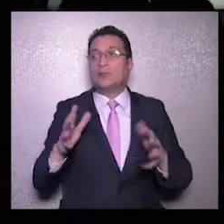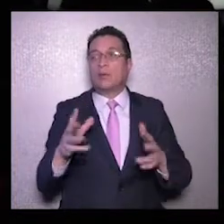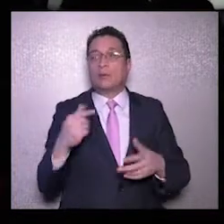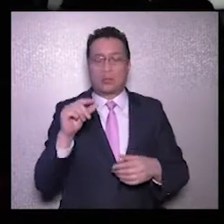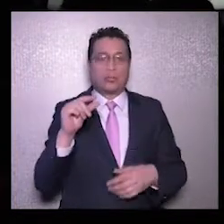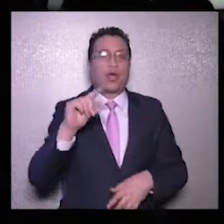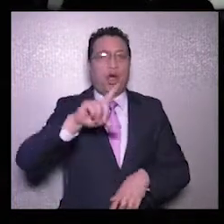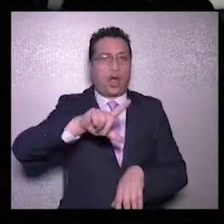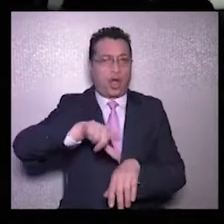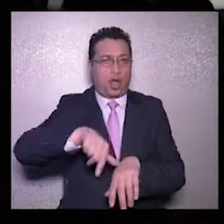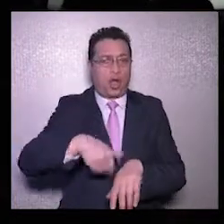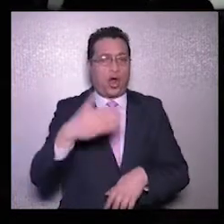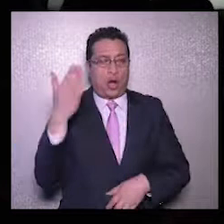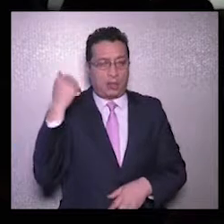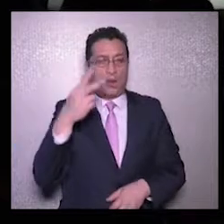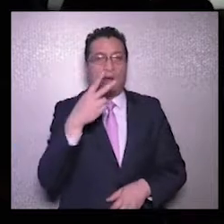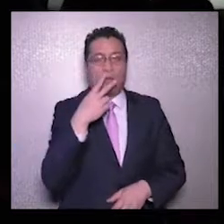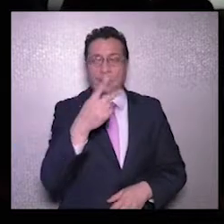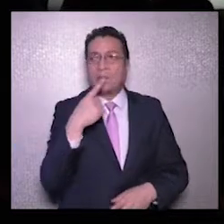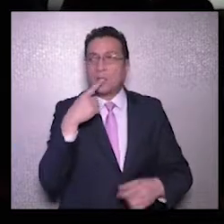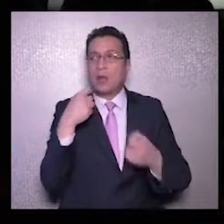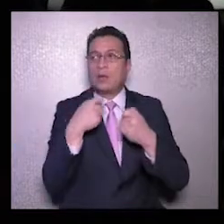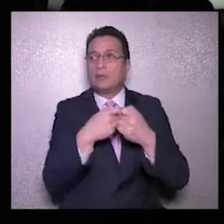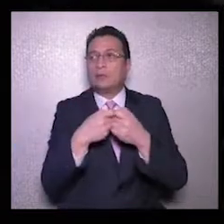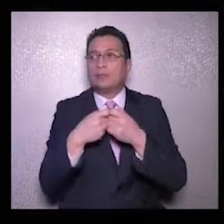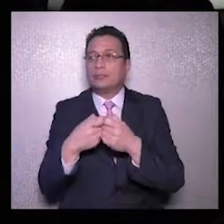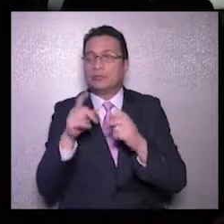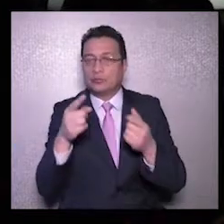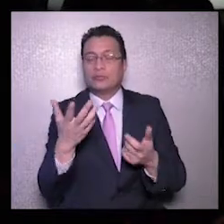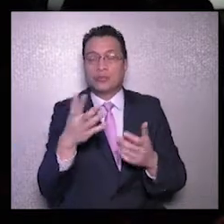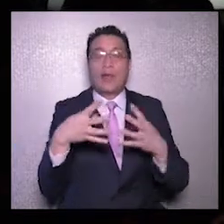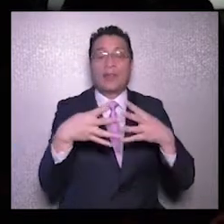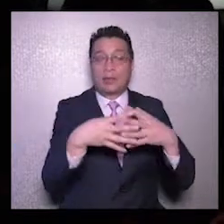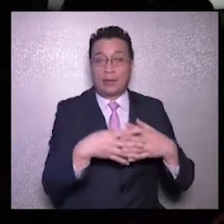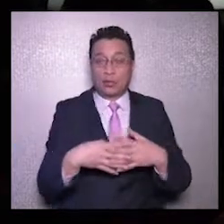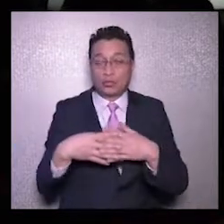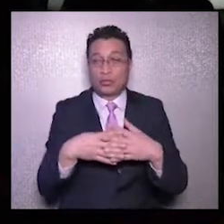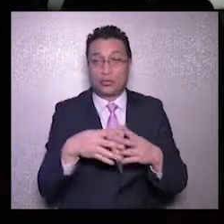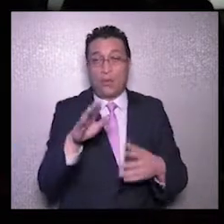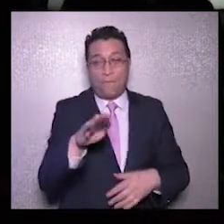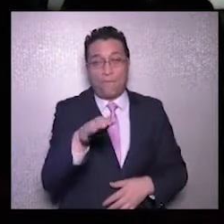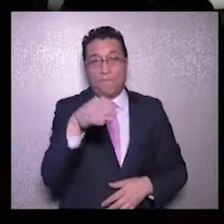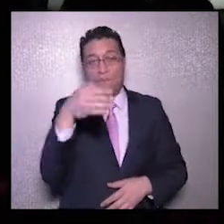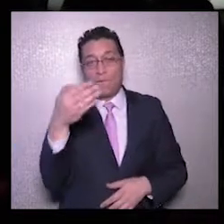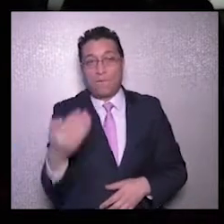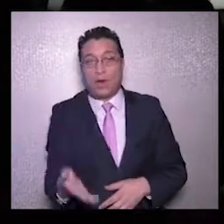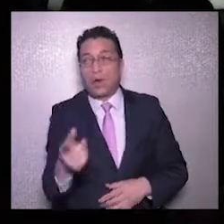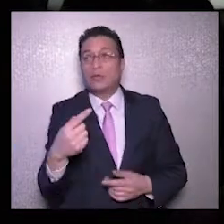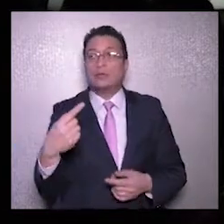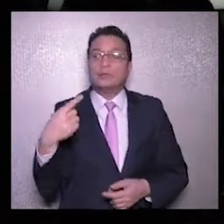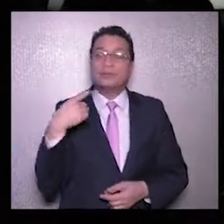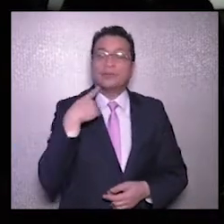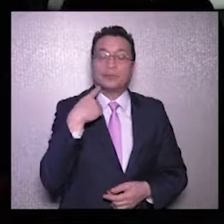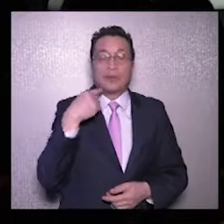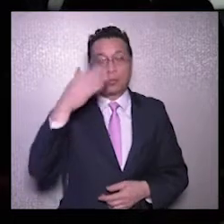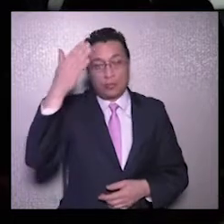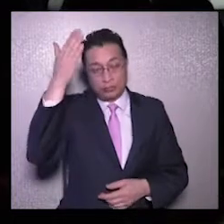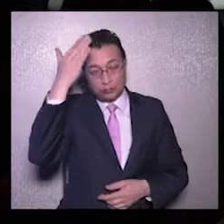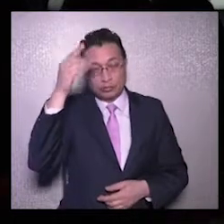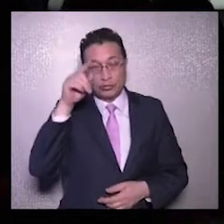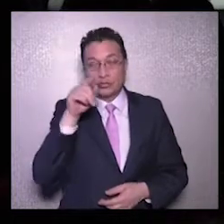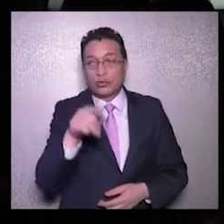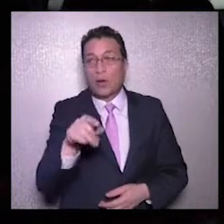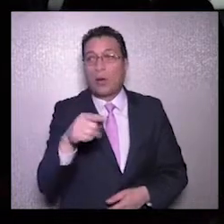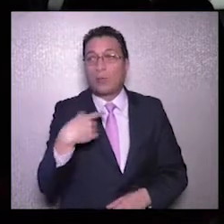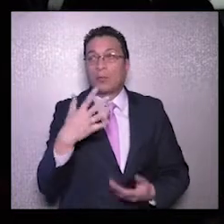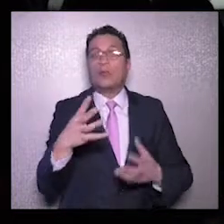pocas horas vimos el debate en torno al Obamacare en Estados Unidos, el fracaso que sufrió ahí Donald Trump con